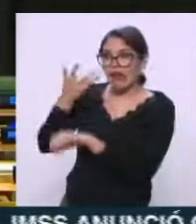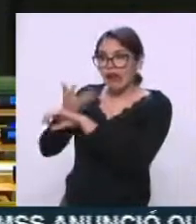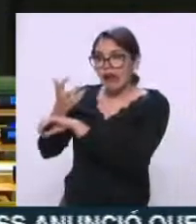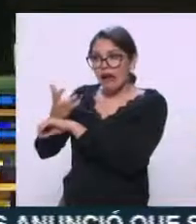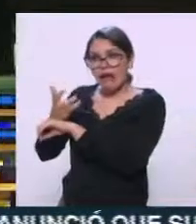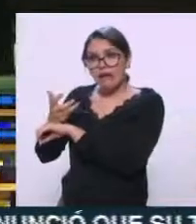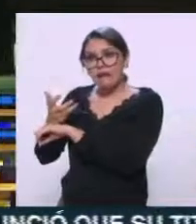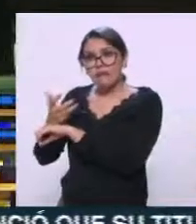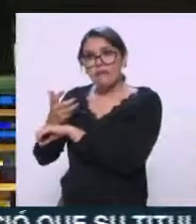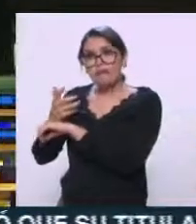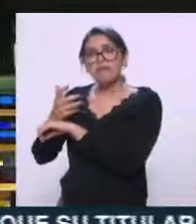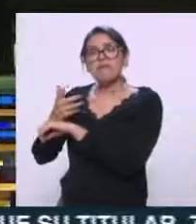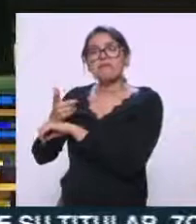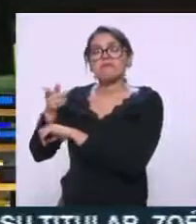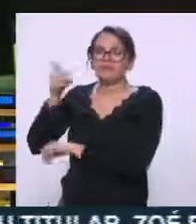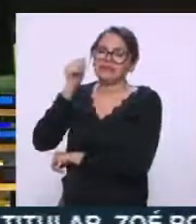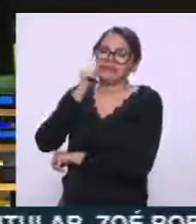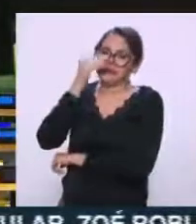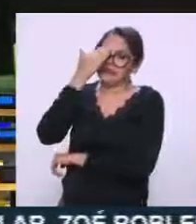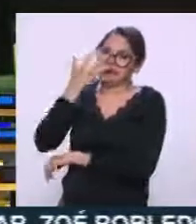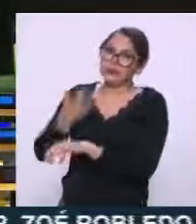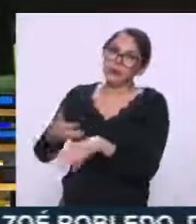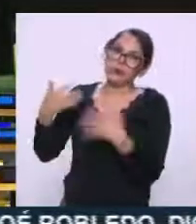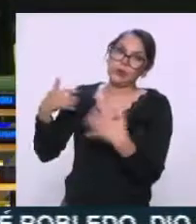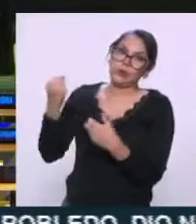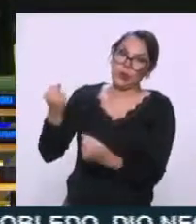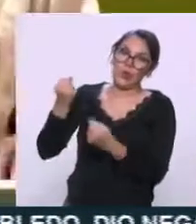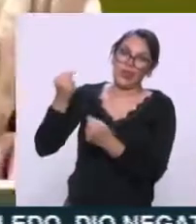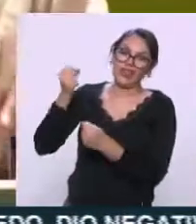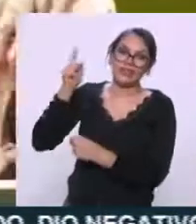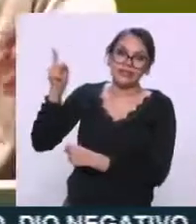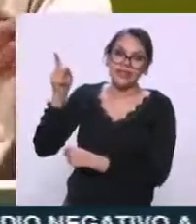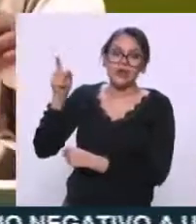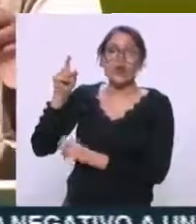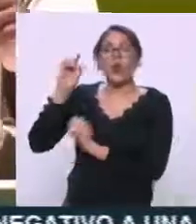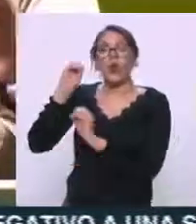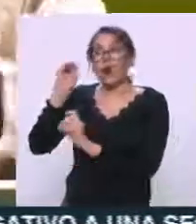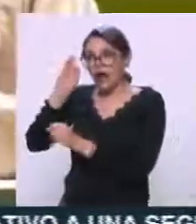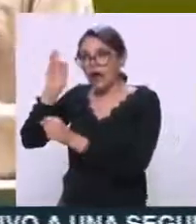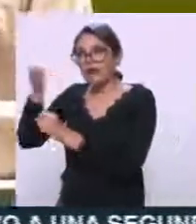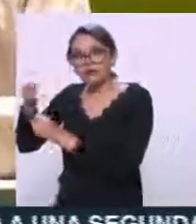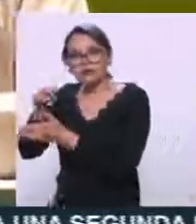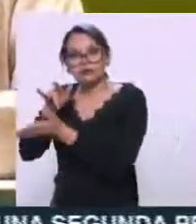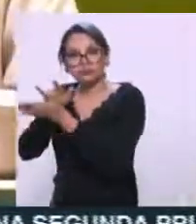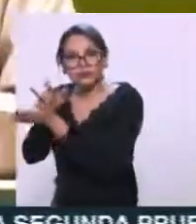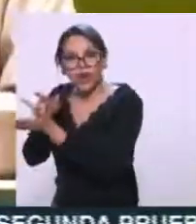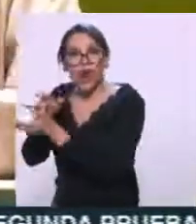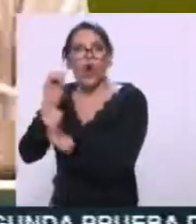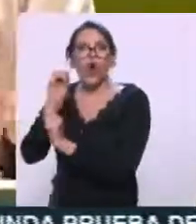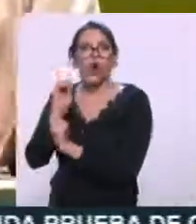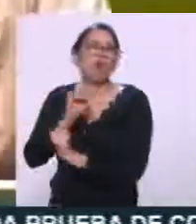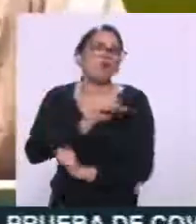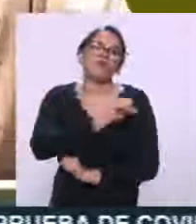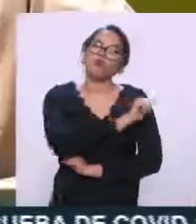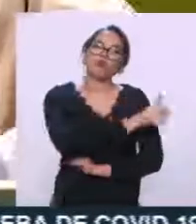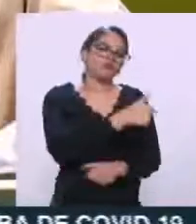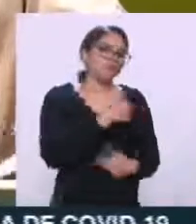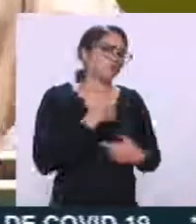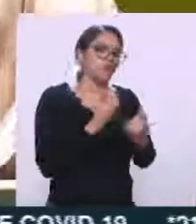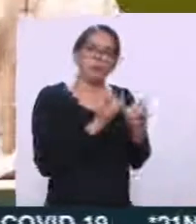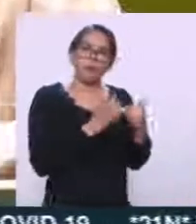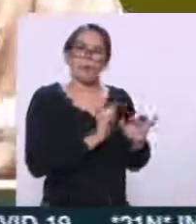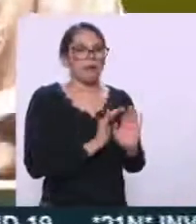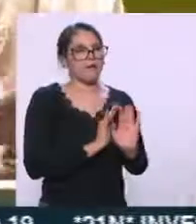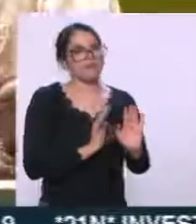vecinos del norte tan poderosos, o bien seguir un curso independiente. México siempre